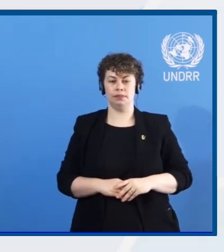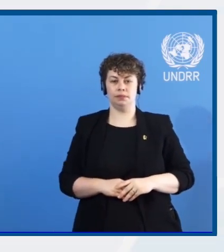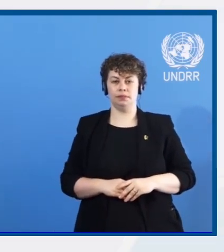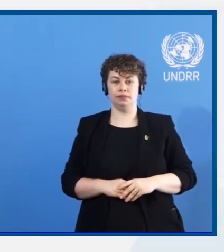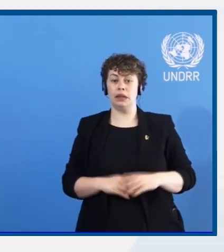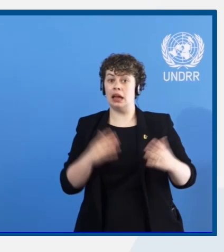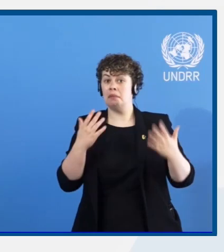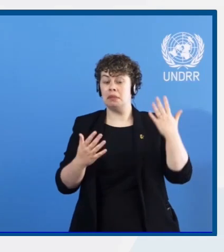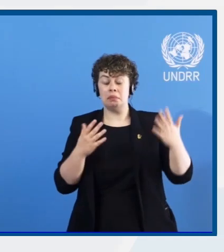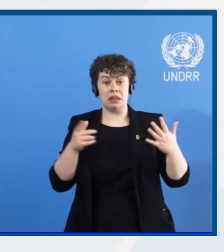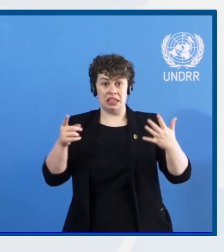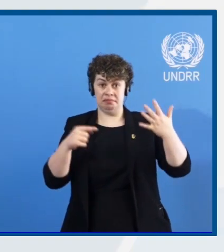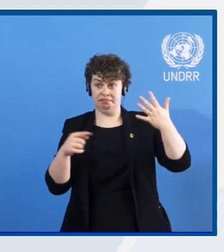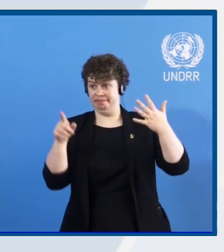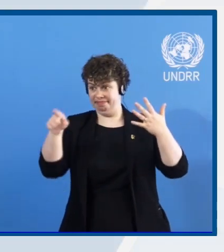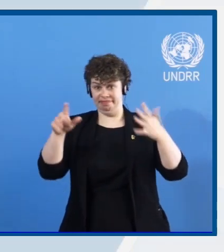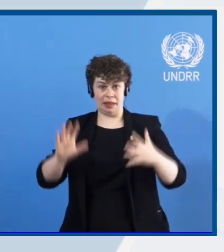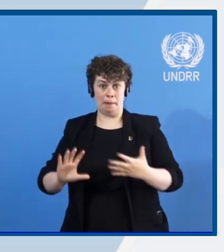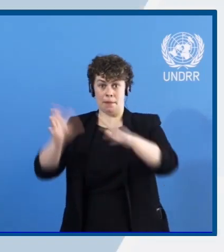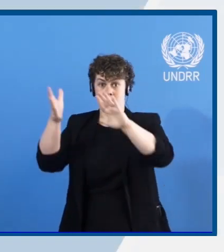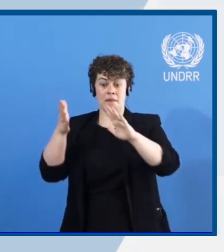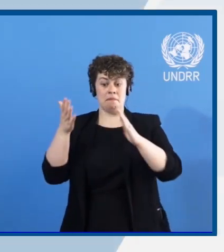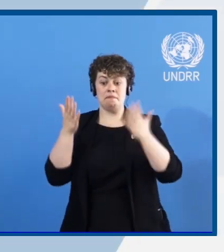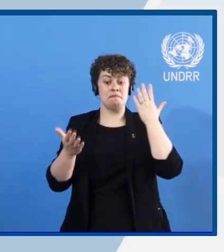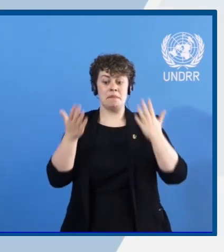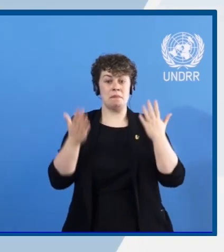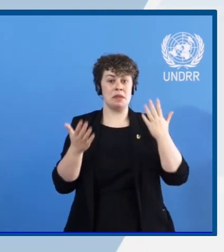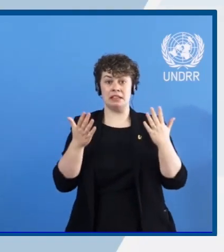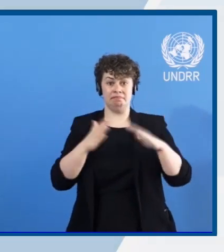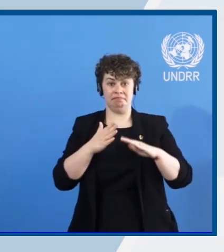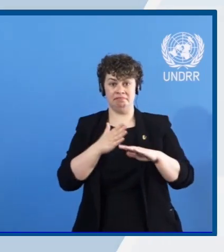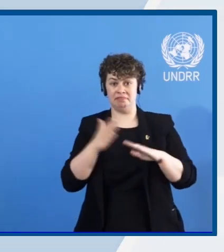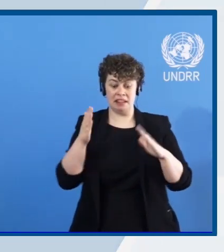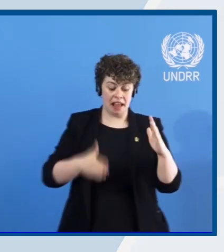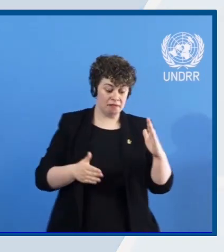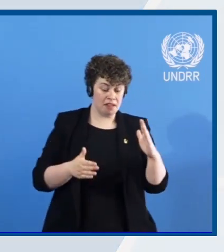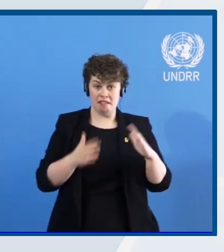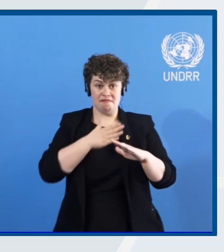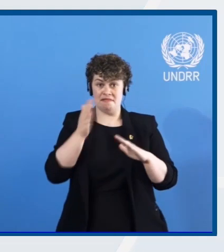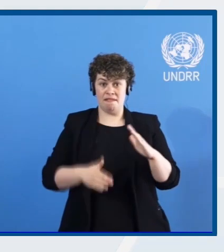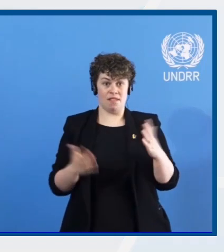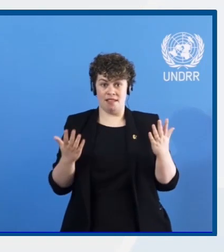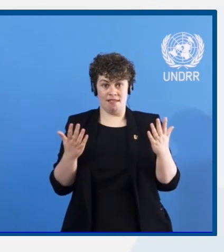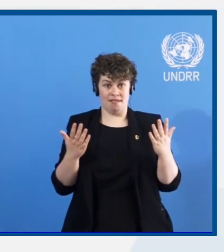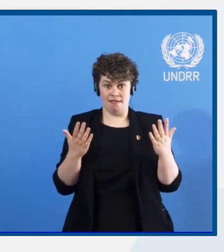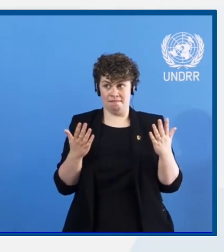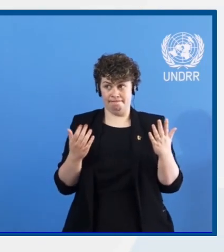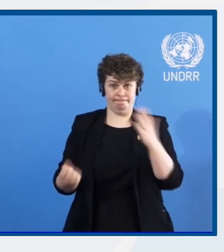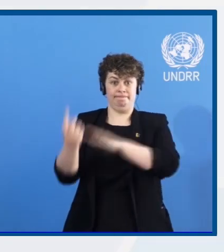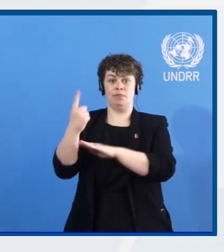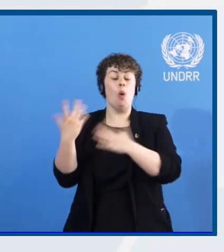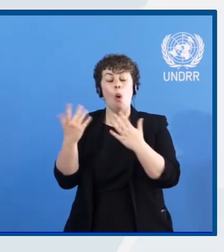estamos en organizaciones que estamos constantemente intentando identificar y promover un conocimiento adecuado del